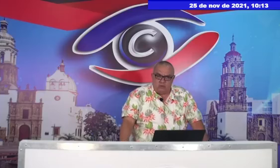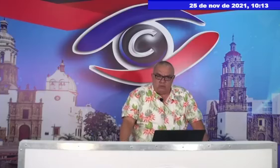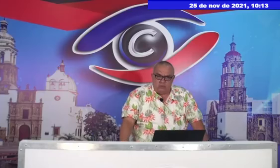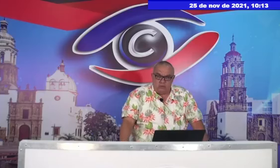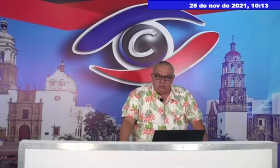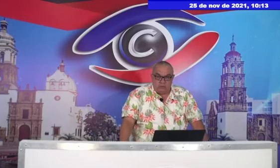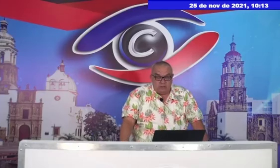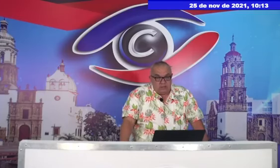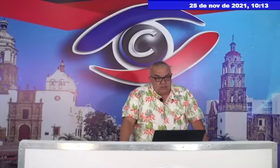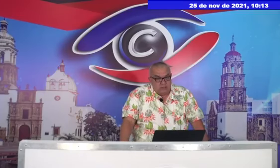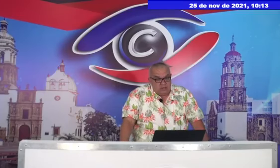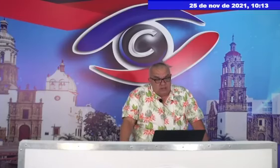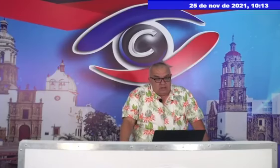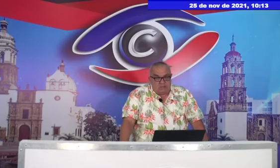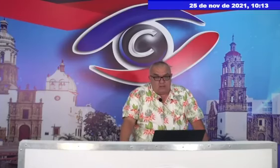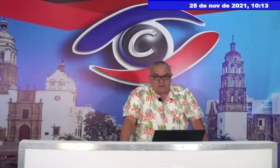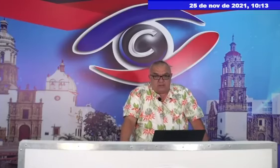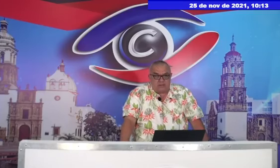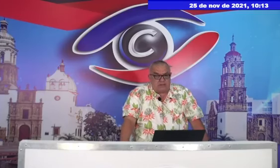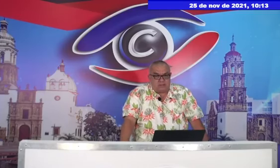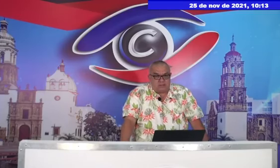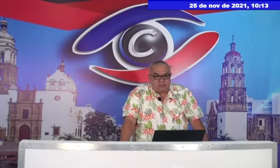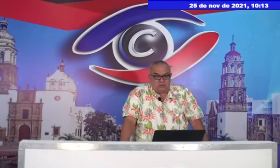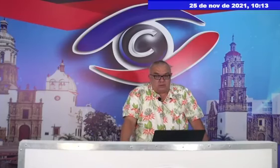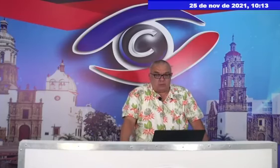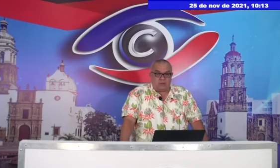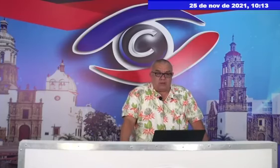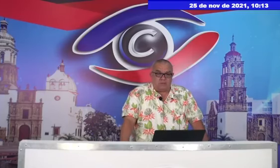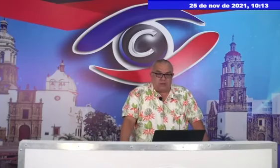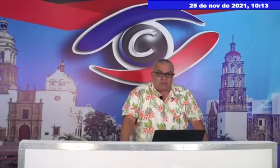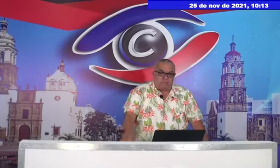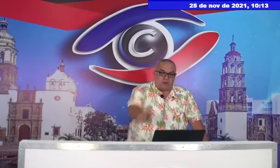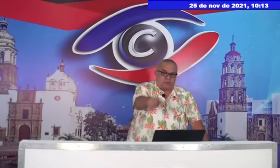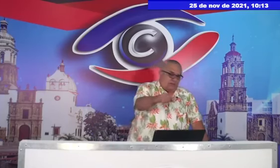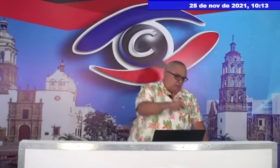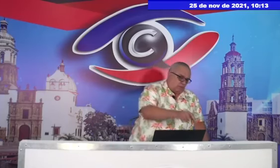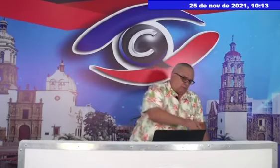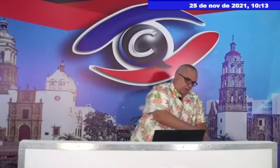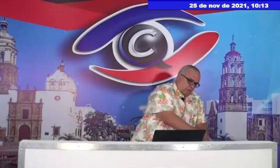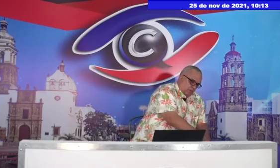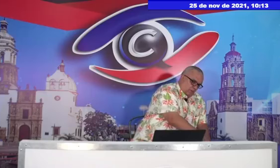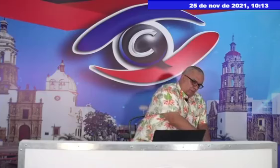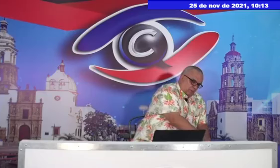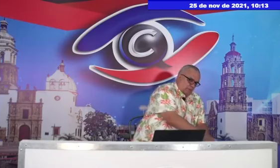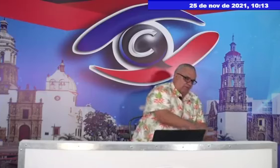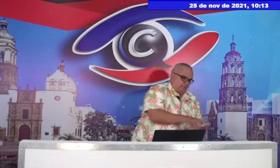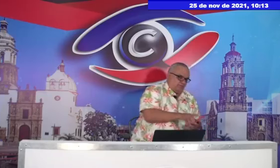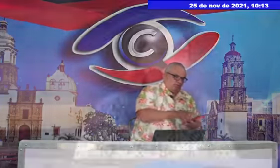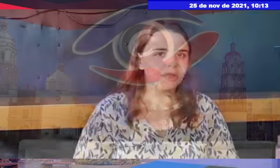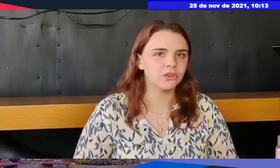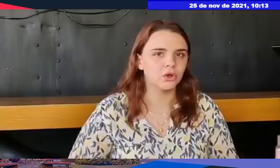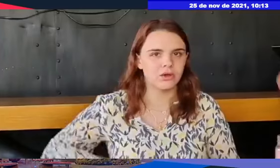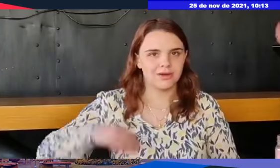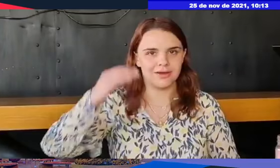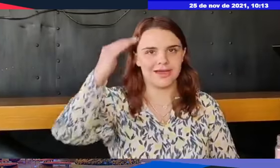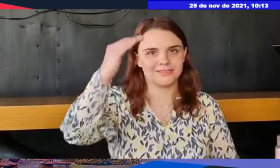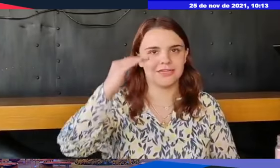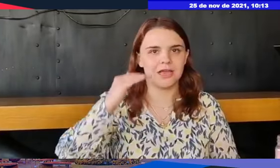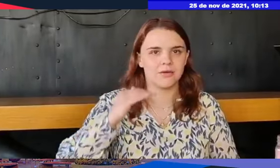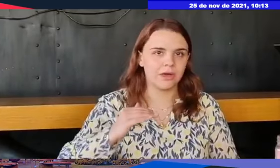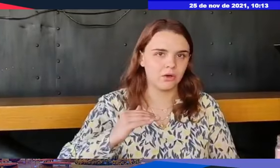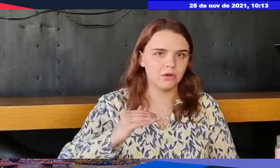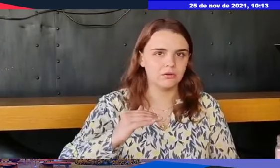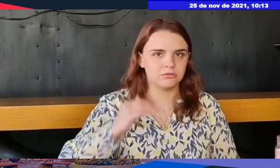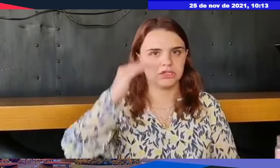no, y pues todo puede cambiar. Vamos a ver la segunda parte, por favor. Delito